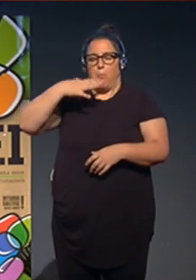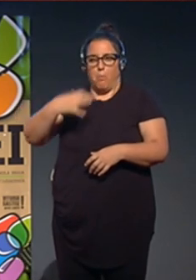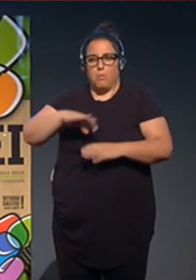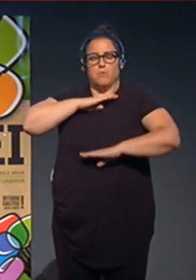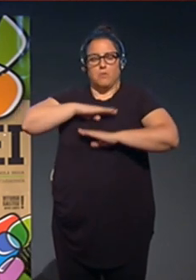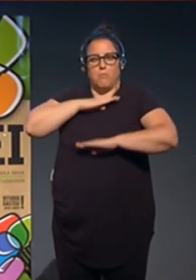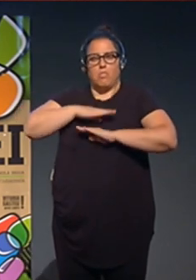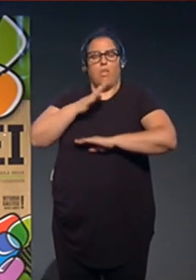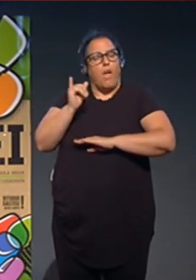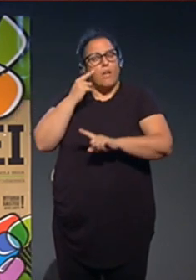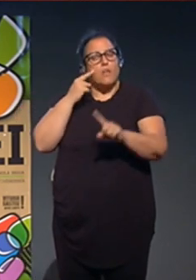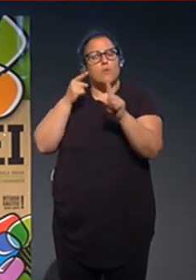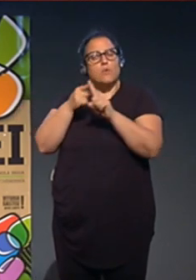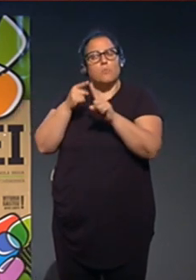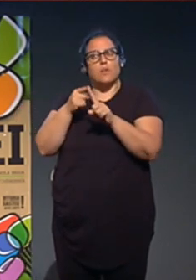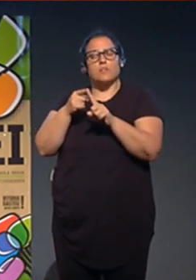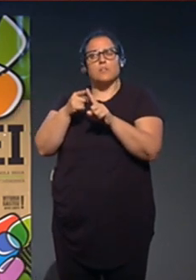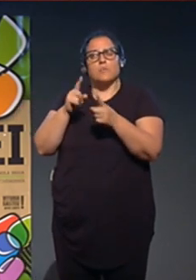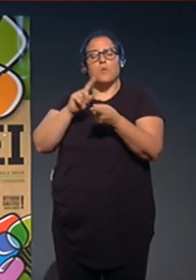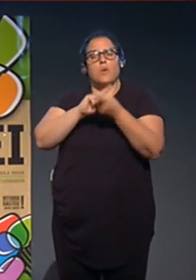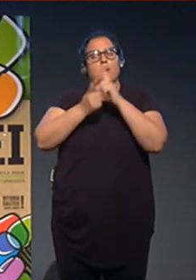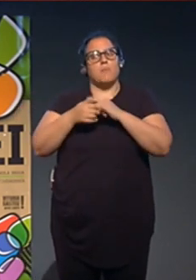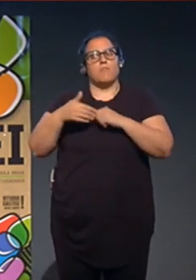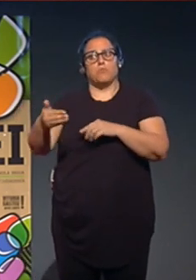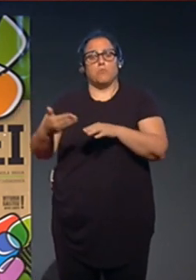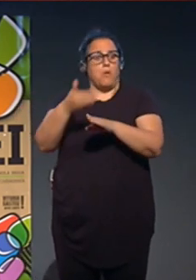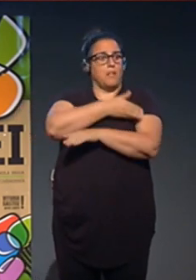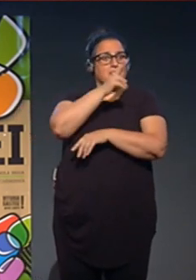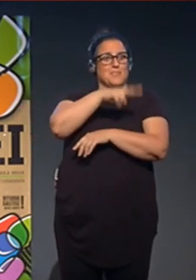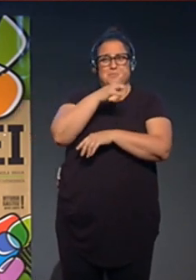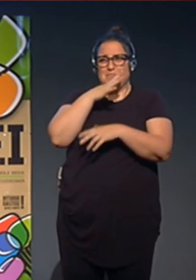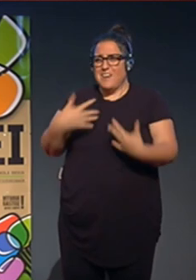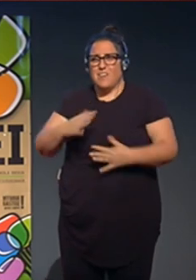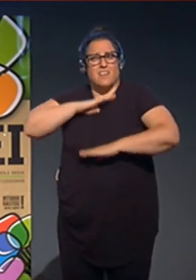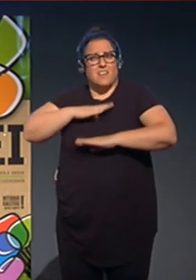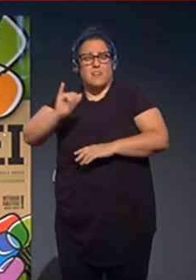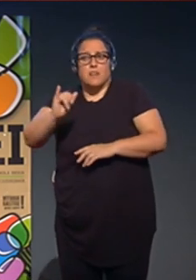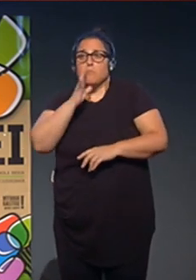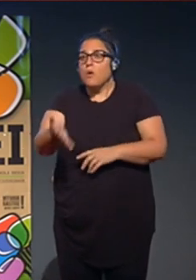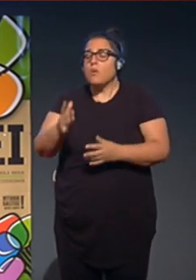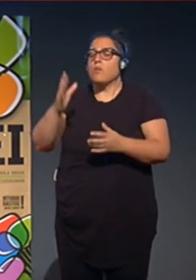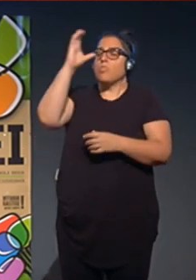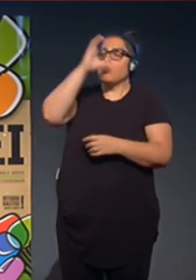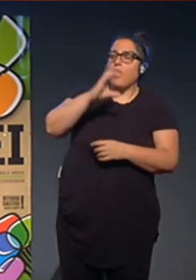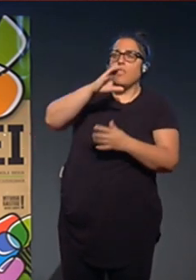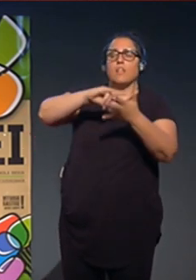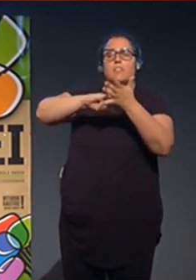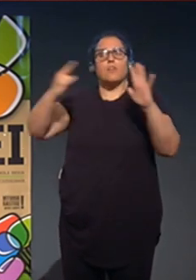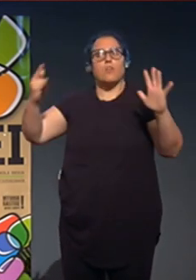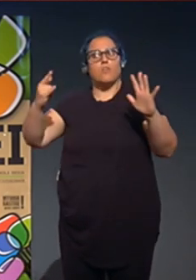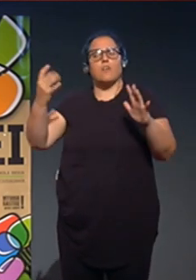historia para cambiar el futuro para mejorarlo tenemos una ciencia y una tecnología que son y deben ser